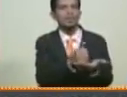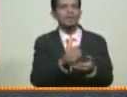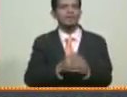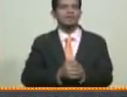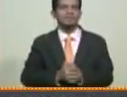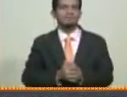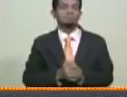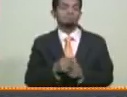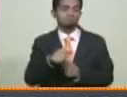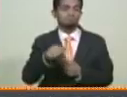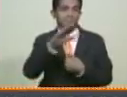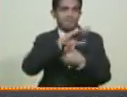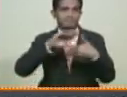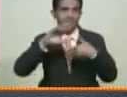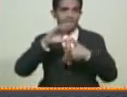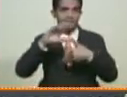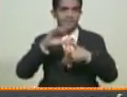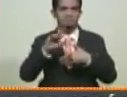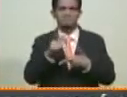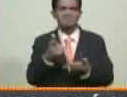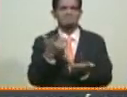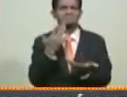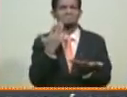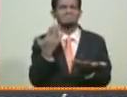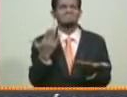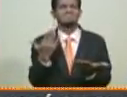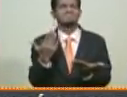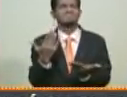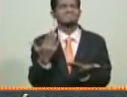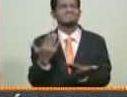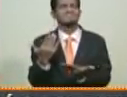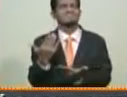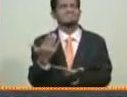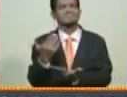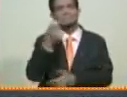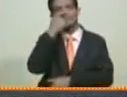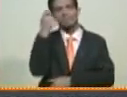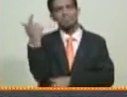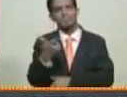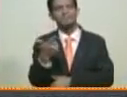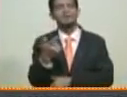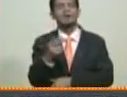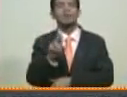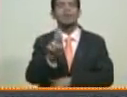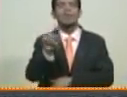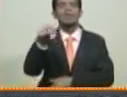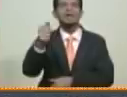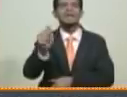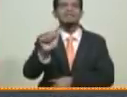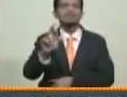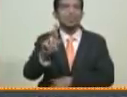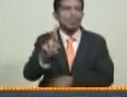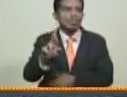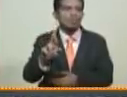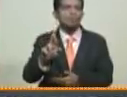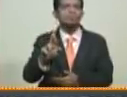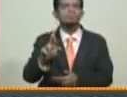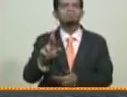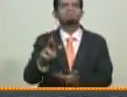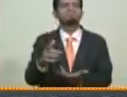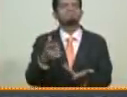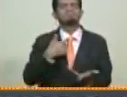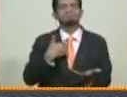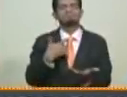de nuestro continente. No le importa para nada los organismos como la UNASUR, la CELAC, nada, no le importa nada. Más no le importa ni la OEA,